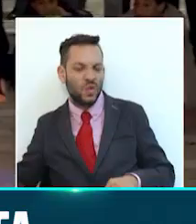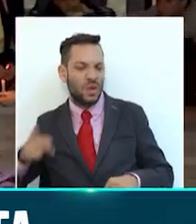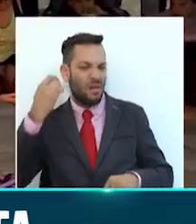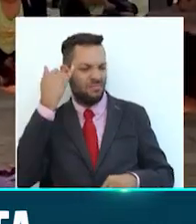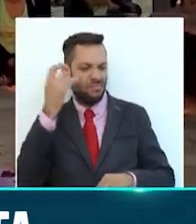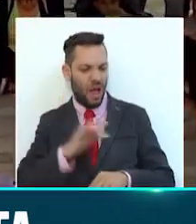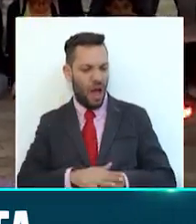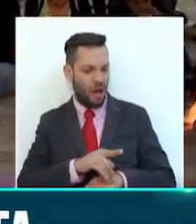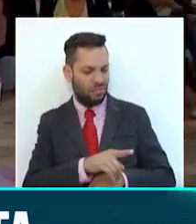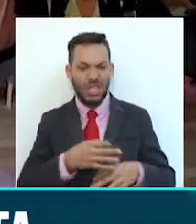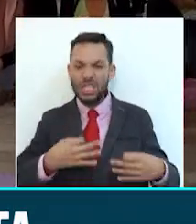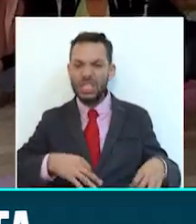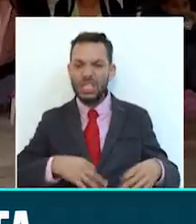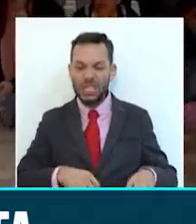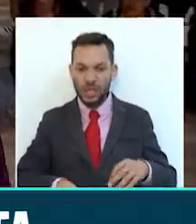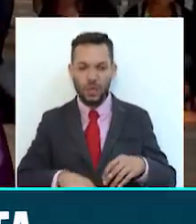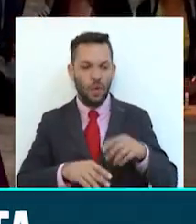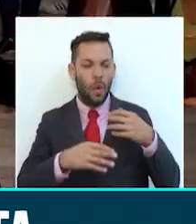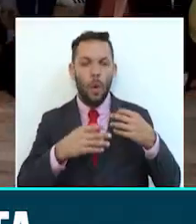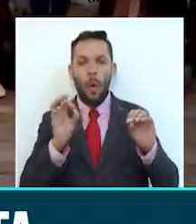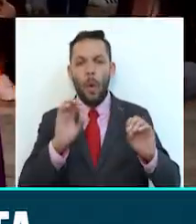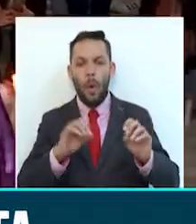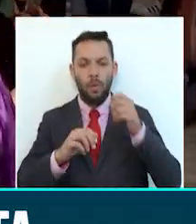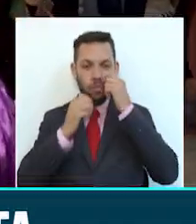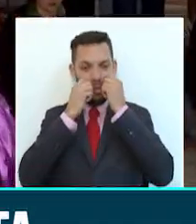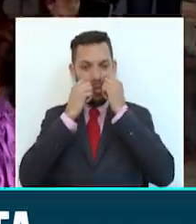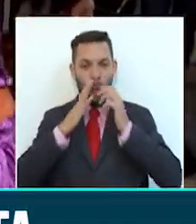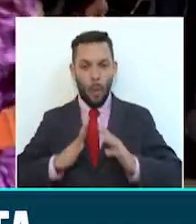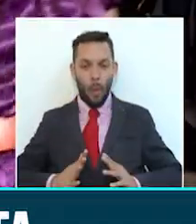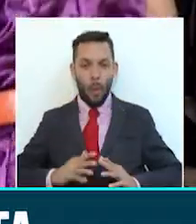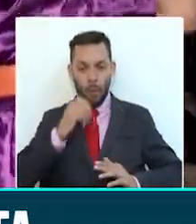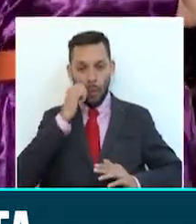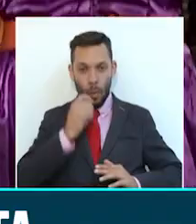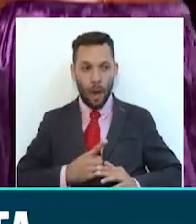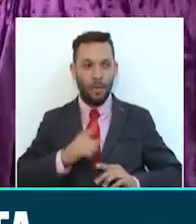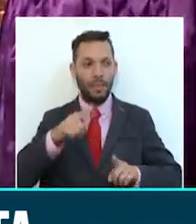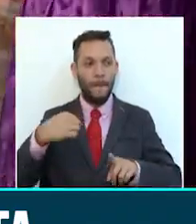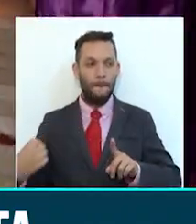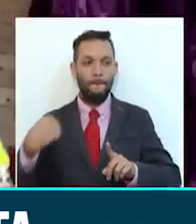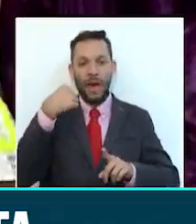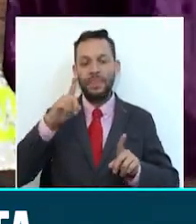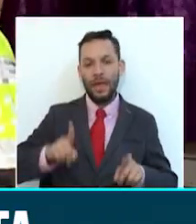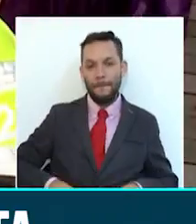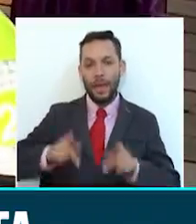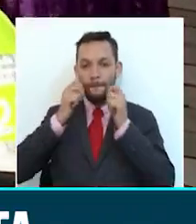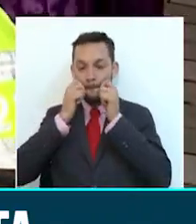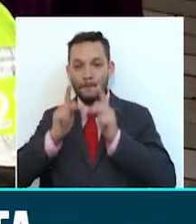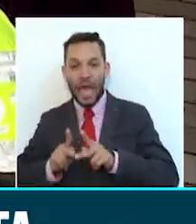incidencia únicamente en el cuerpo de las mujeres, sino en el cuerpo de todos aquellos seres humanos que